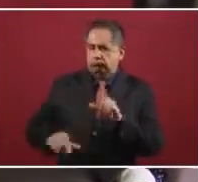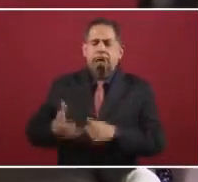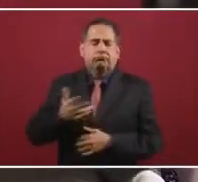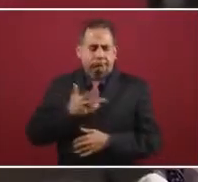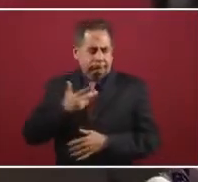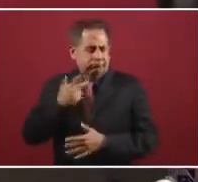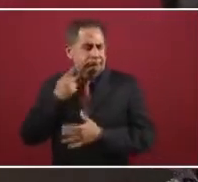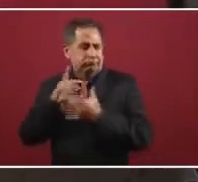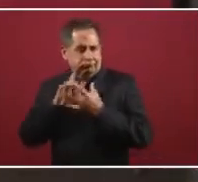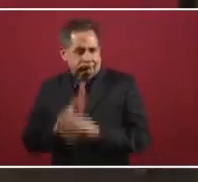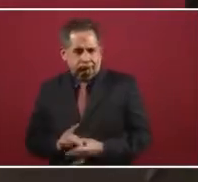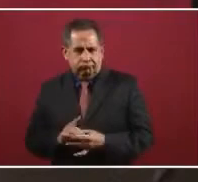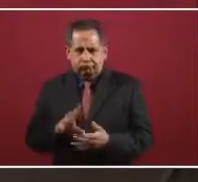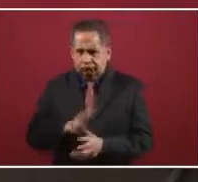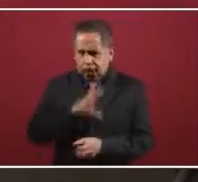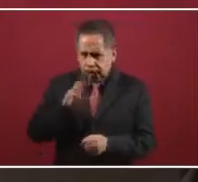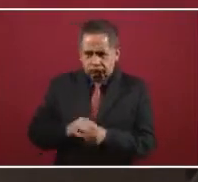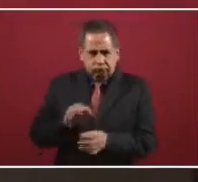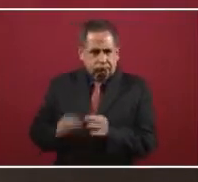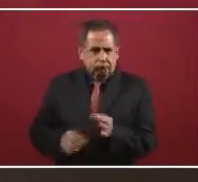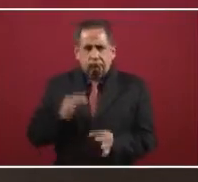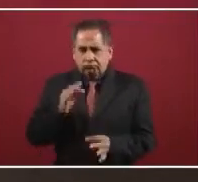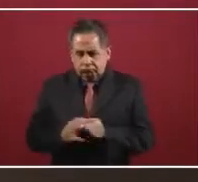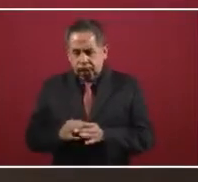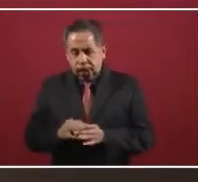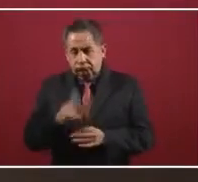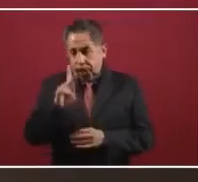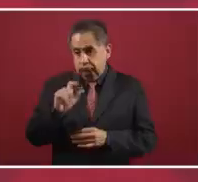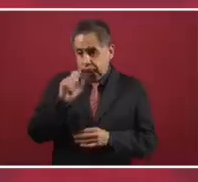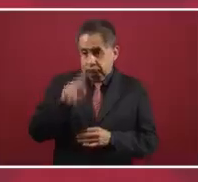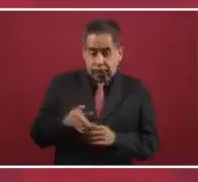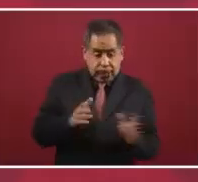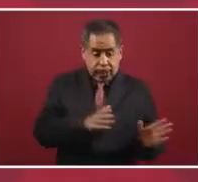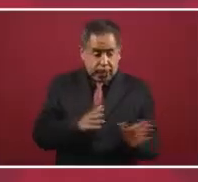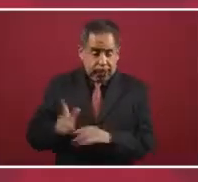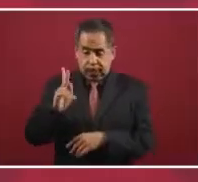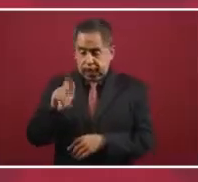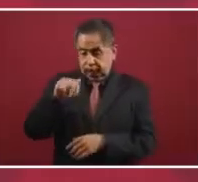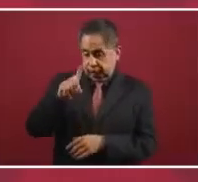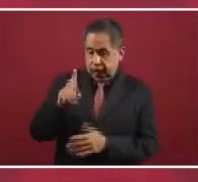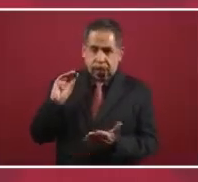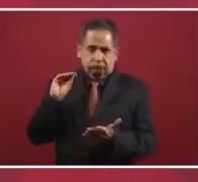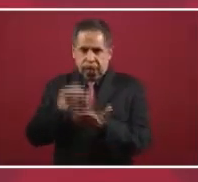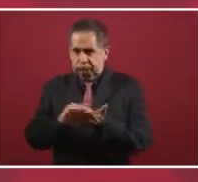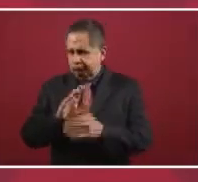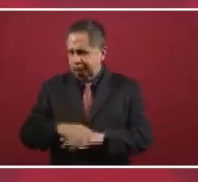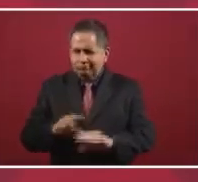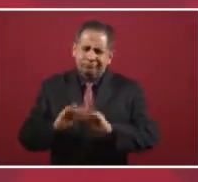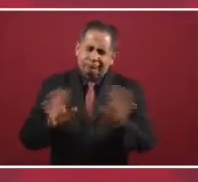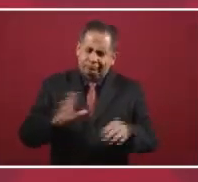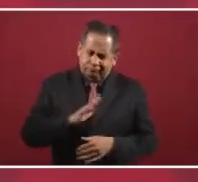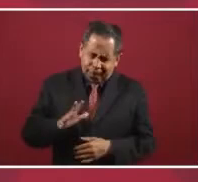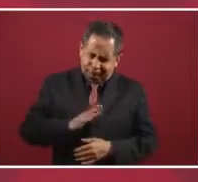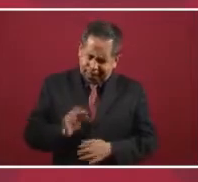política definida en el Plan Nacional de Desarrollo y